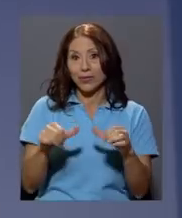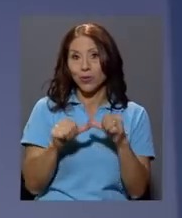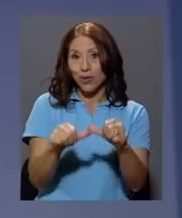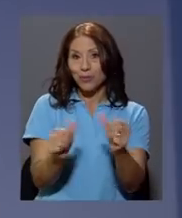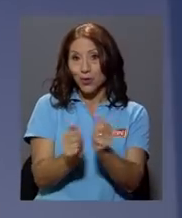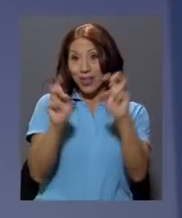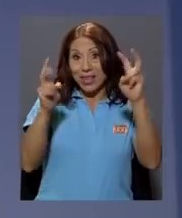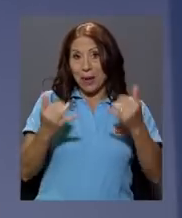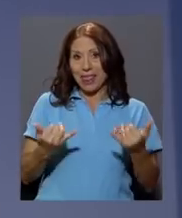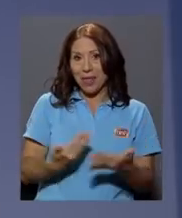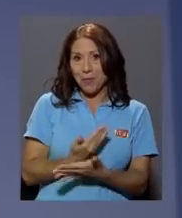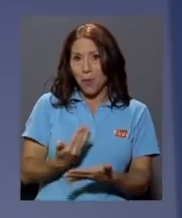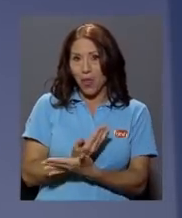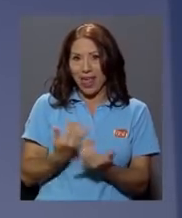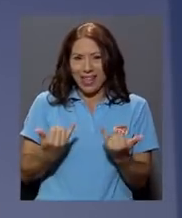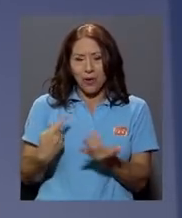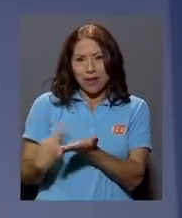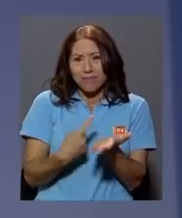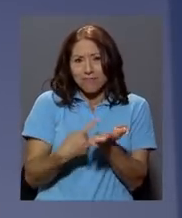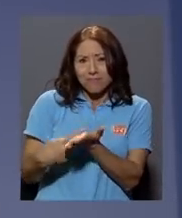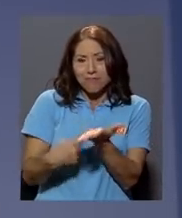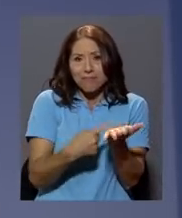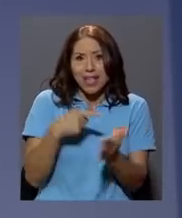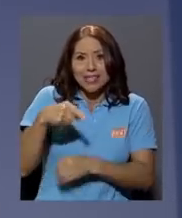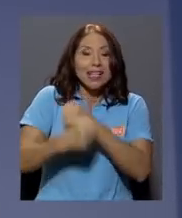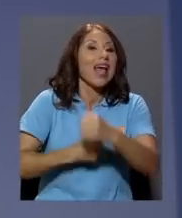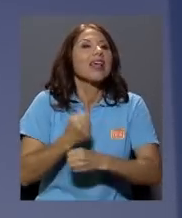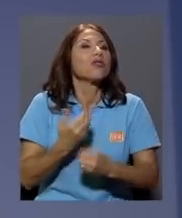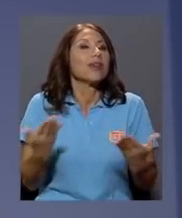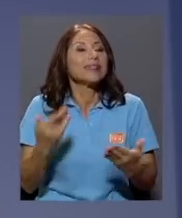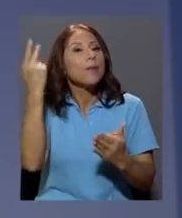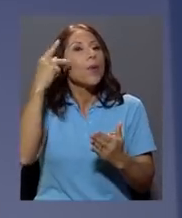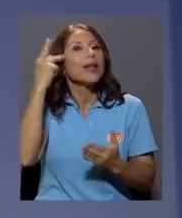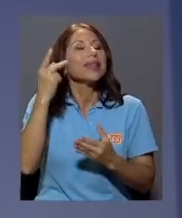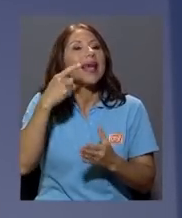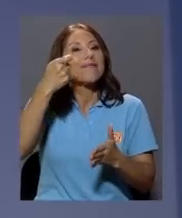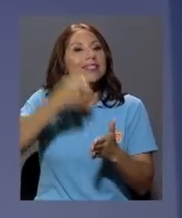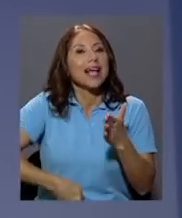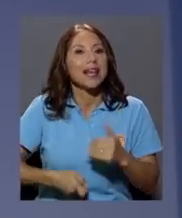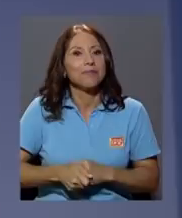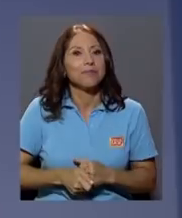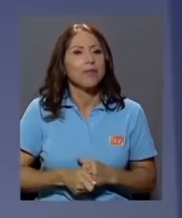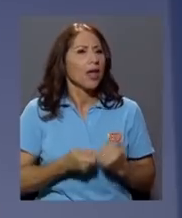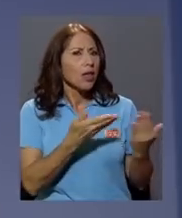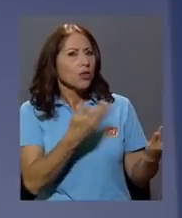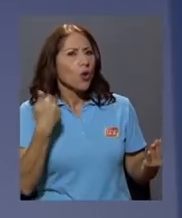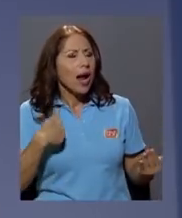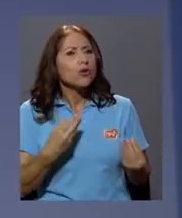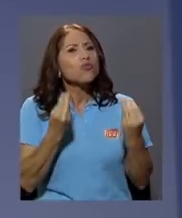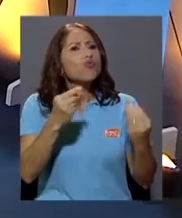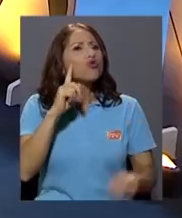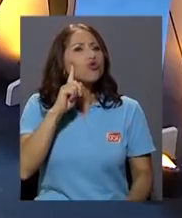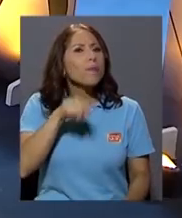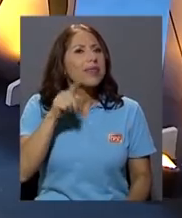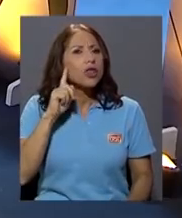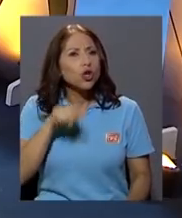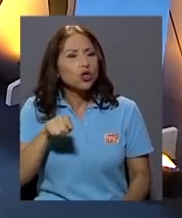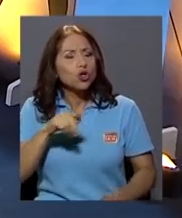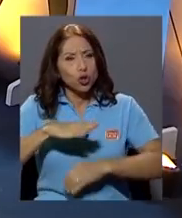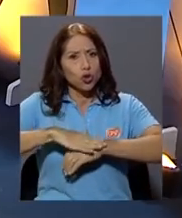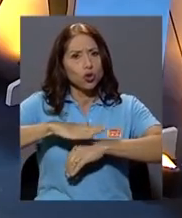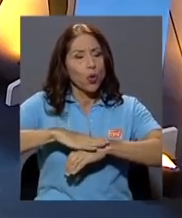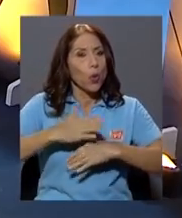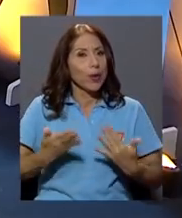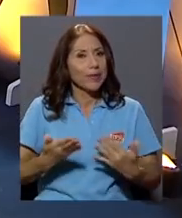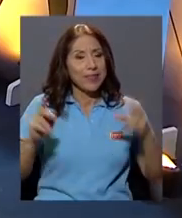Regresamos al tema que está de moda y sobre el tapete durante todo este año, política fiscal. Don Carlos, hay muchos mitos que se dan